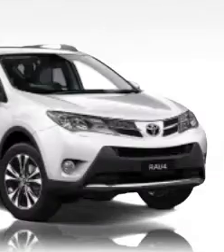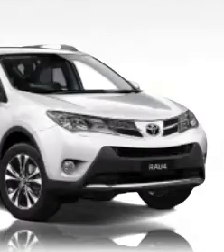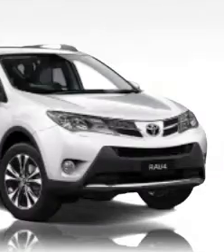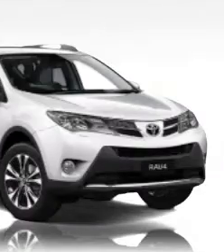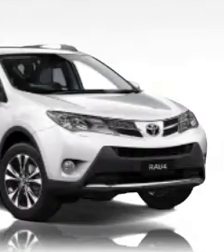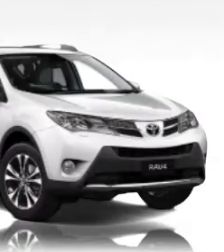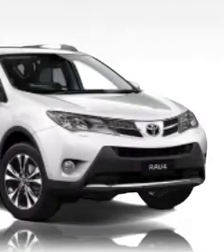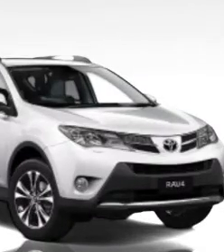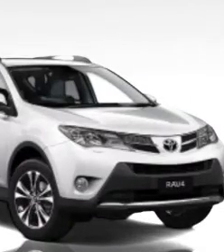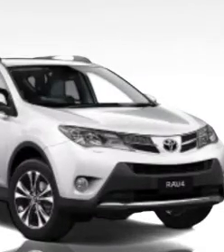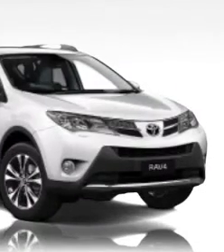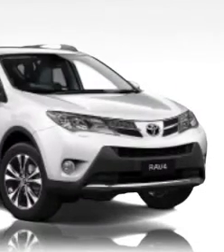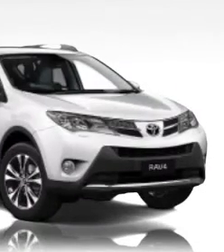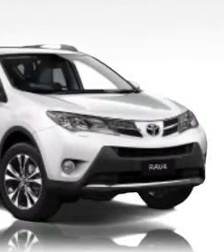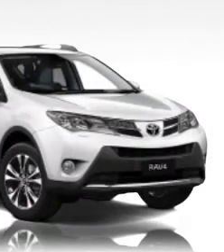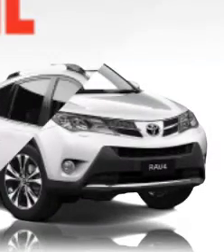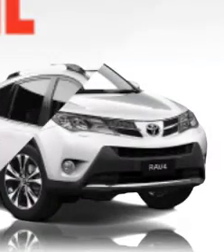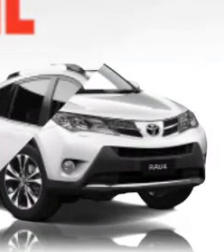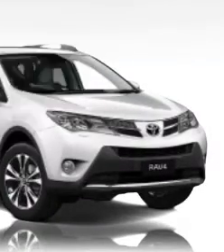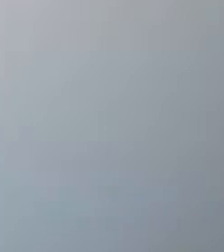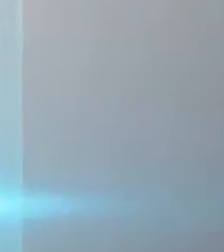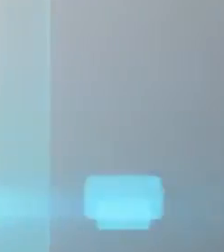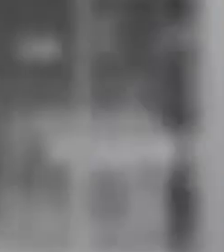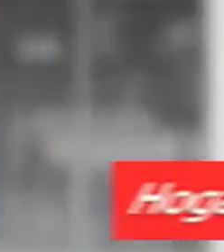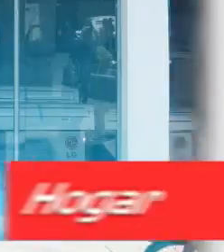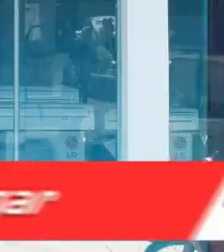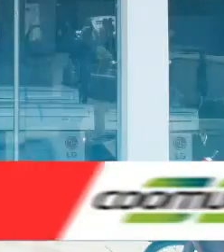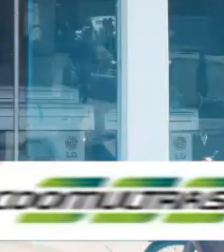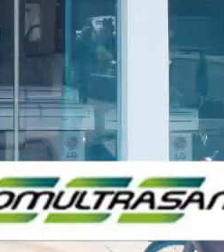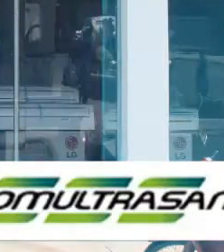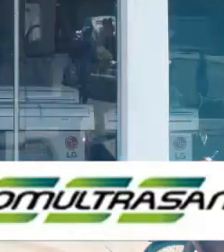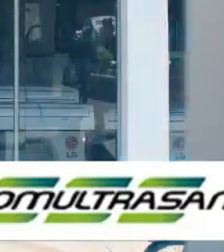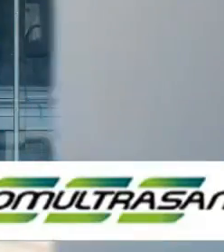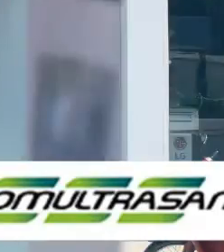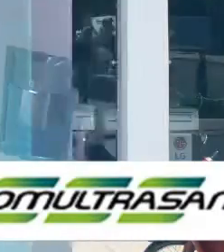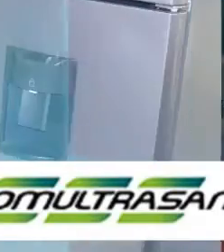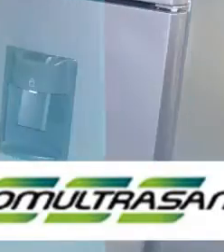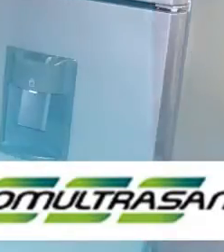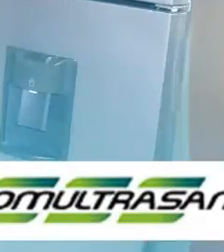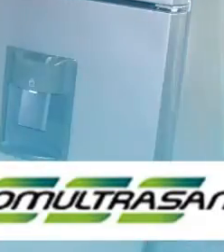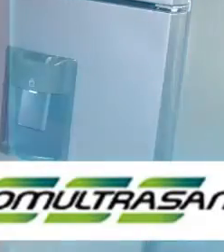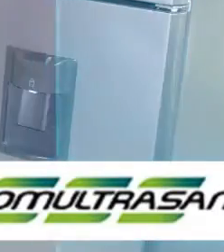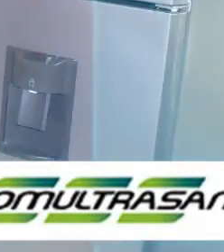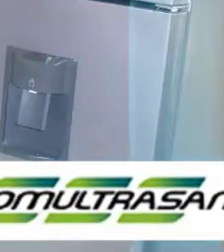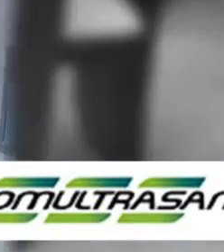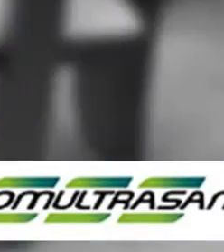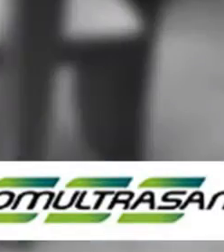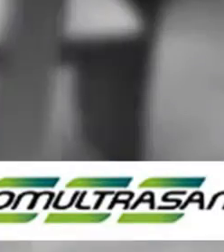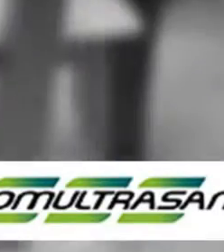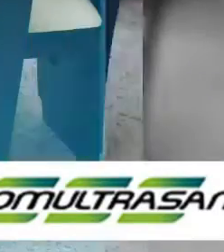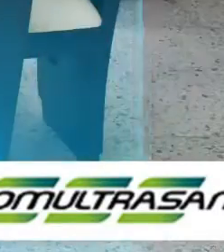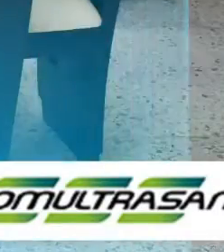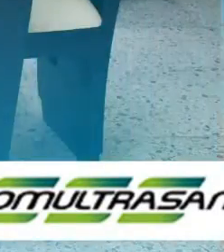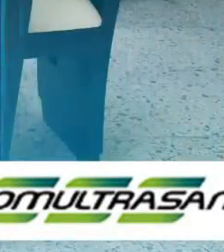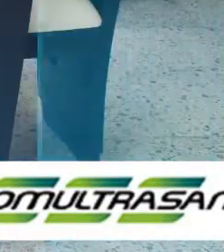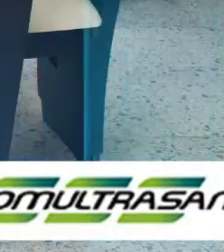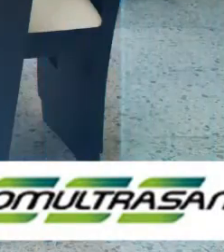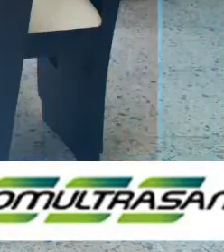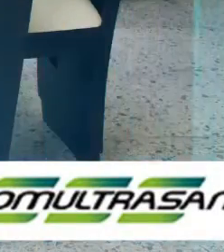condiciones y restricciones como ultra sand hogar las mejores marcas nacionales e importadas con amplios descuentos